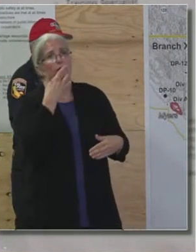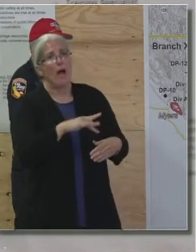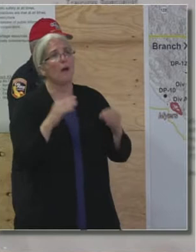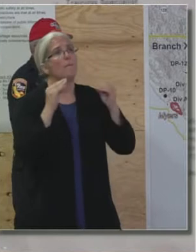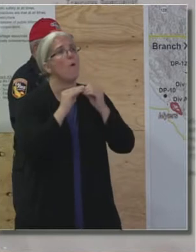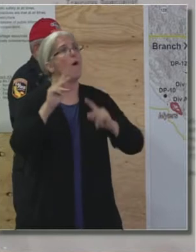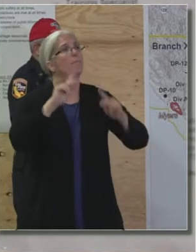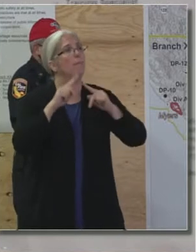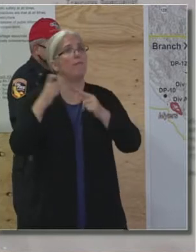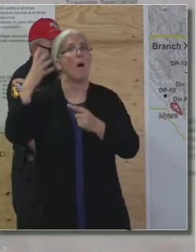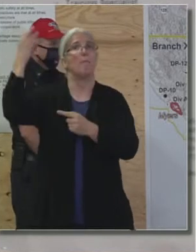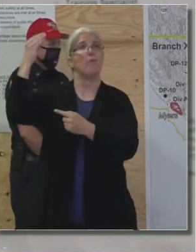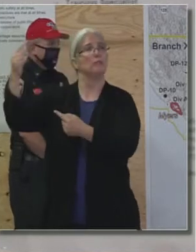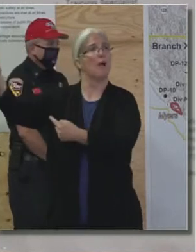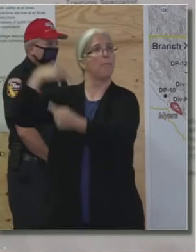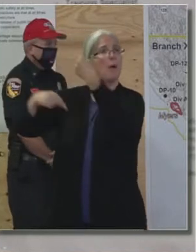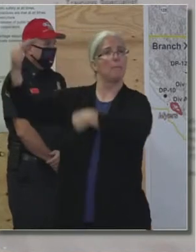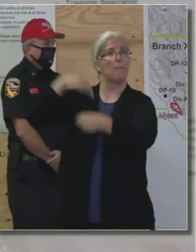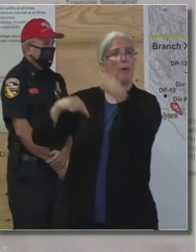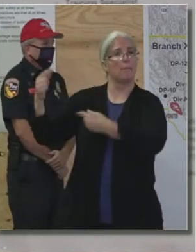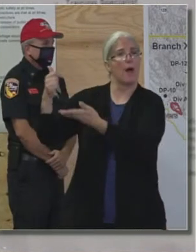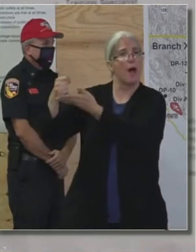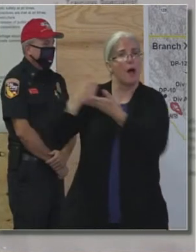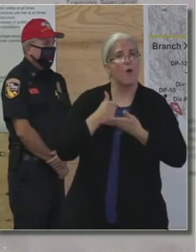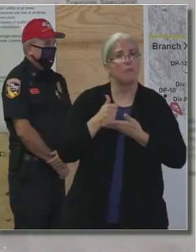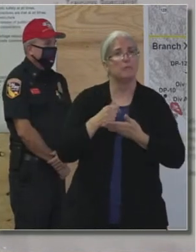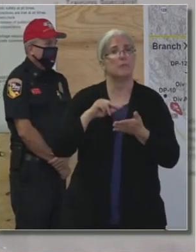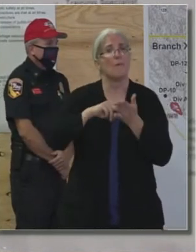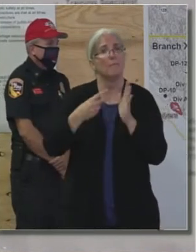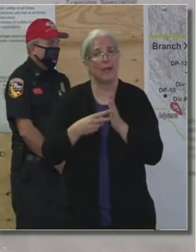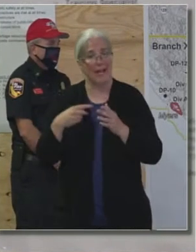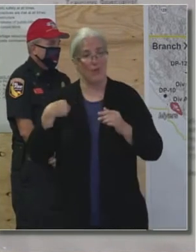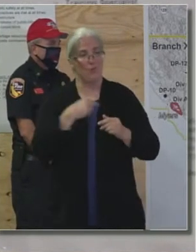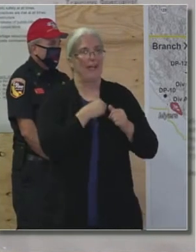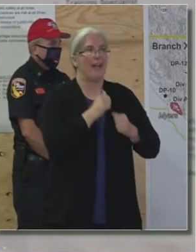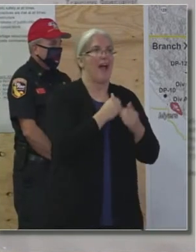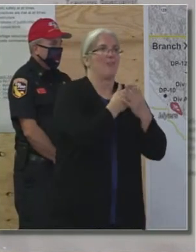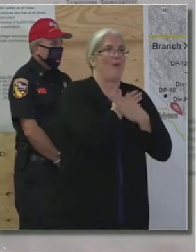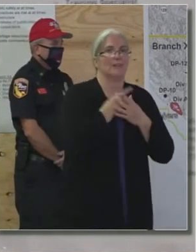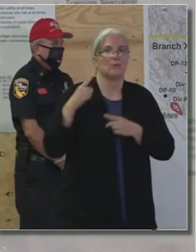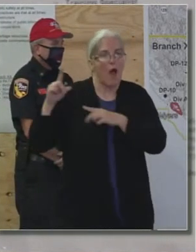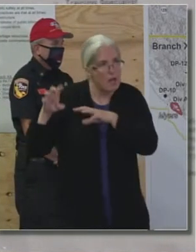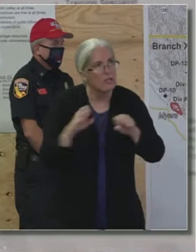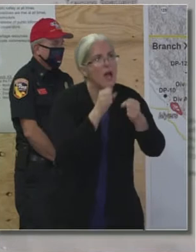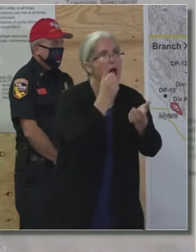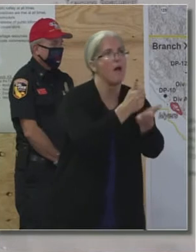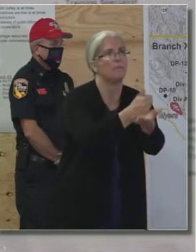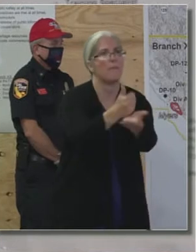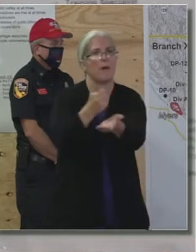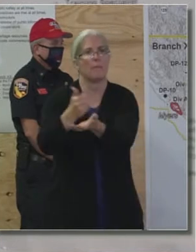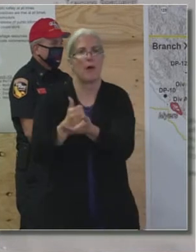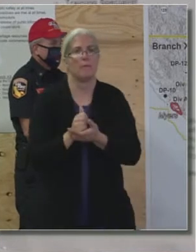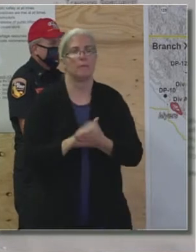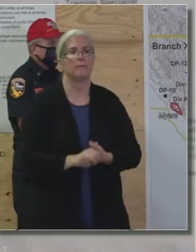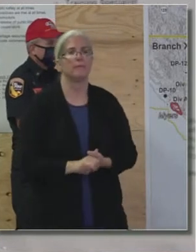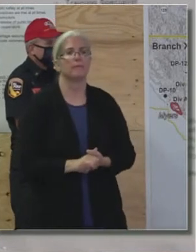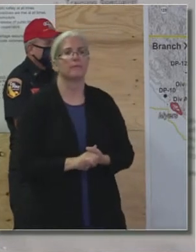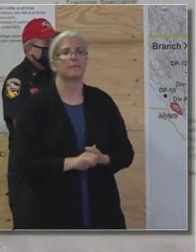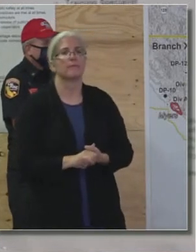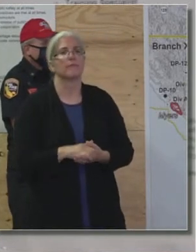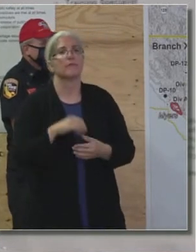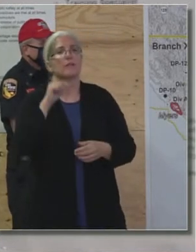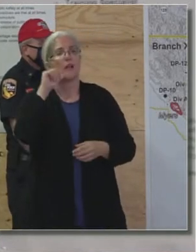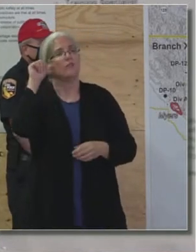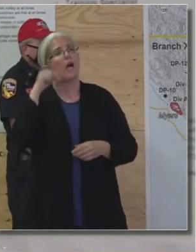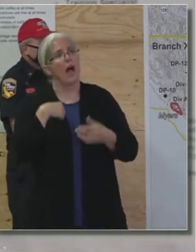a ayudar a esto esta sesión le dio algo de progreso crecimiento también